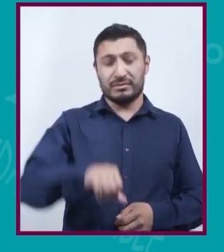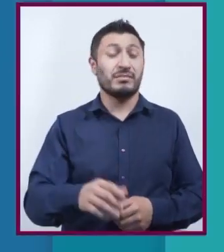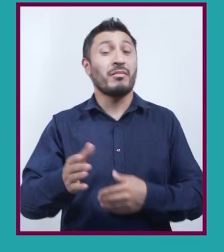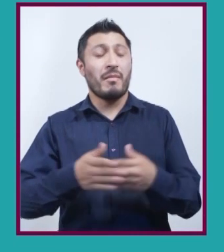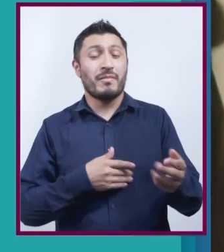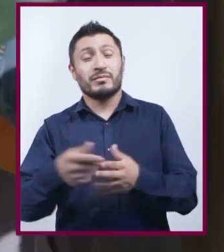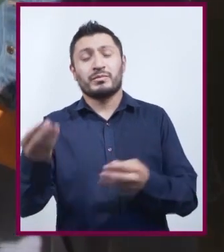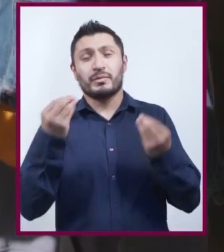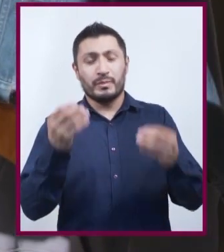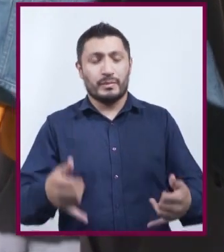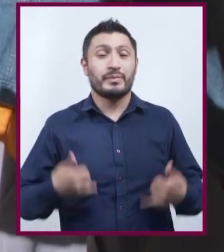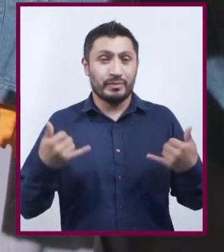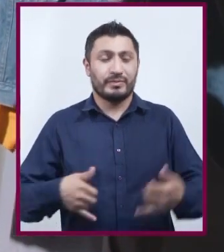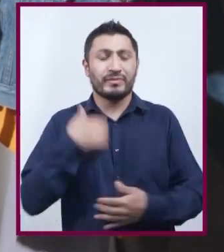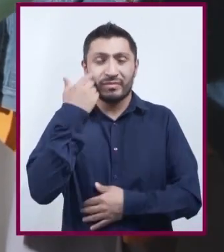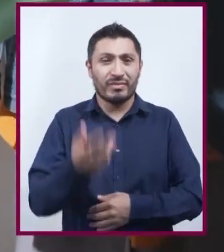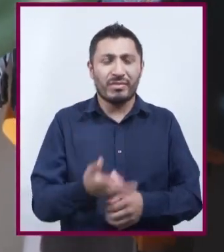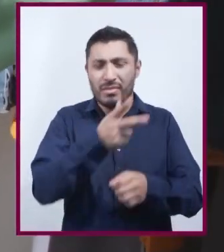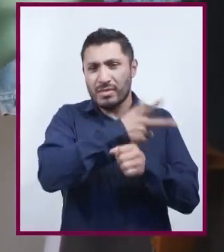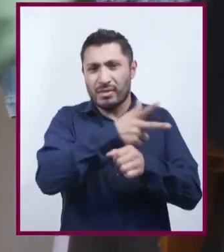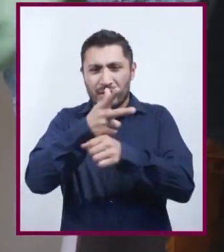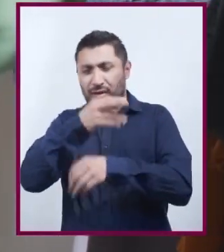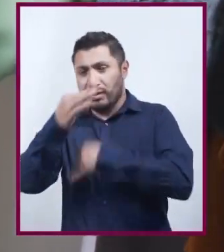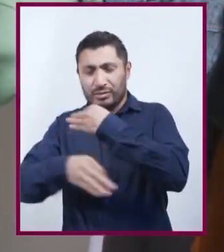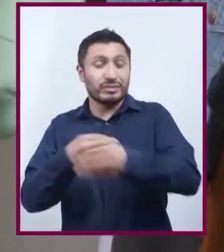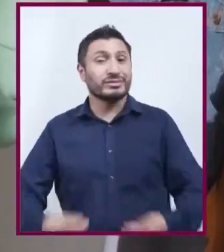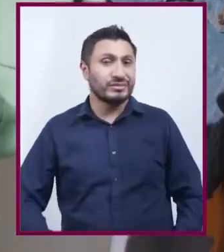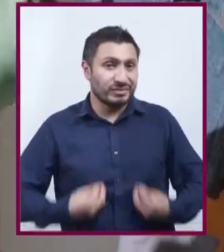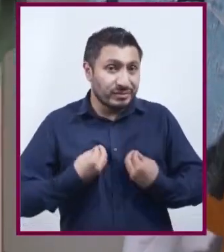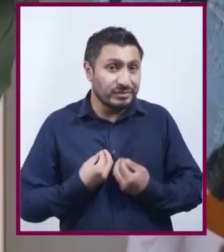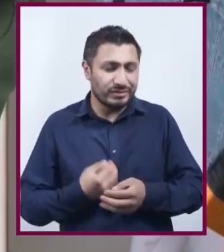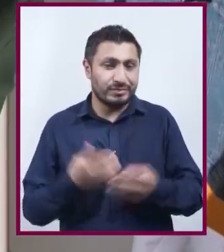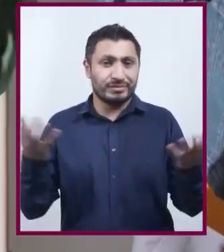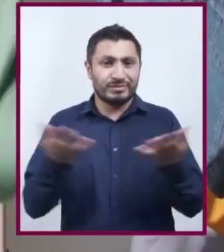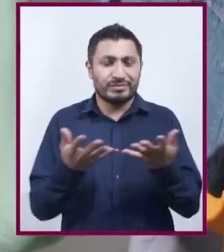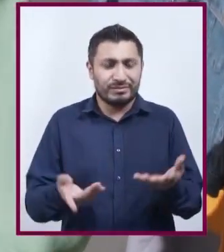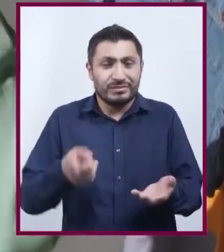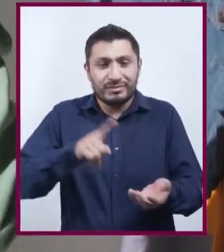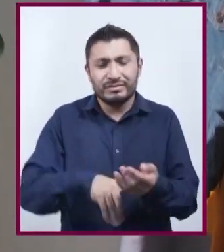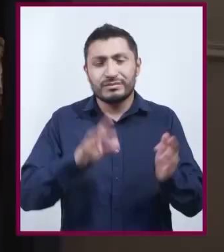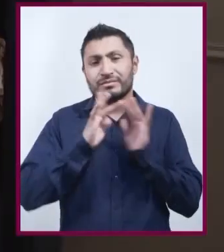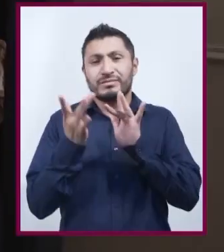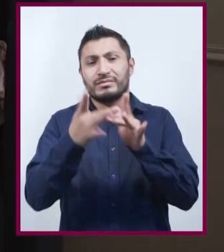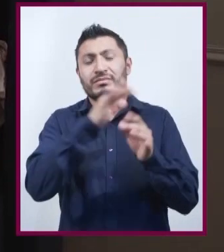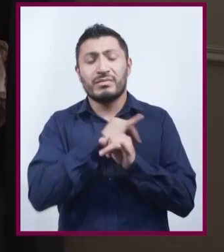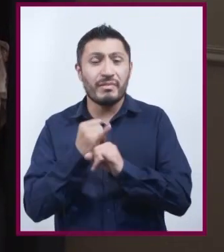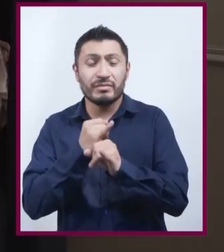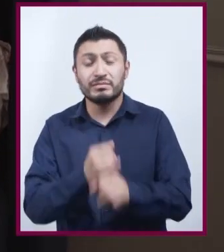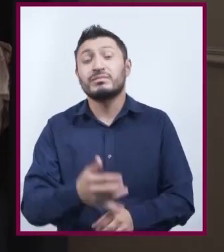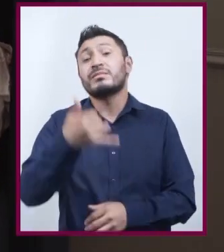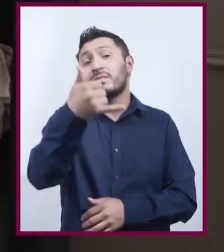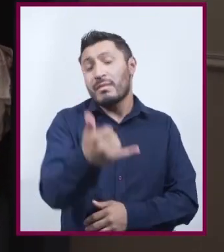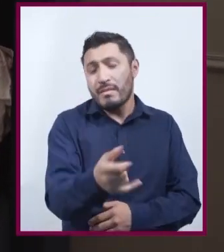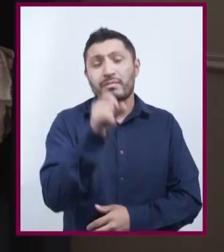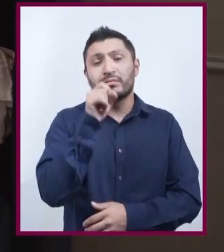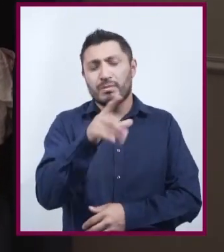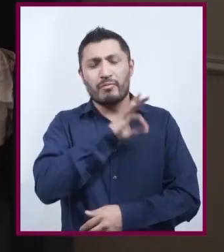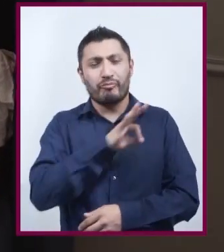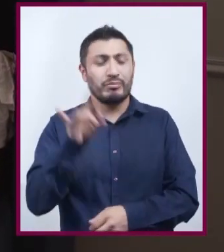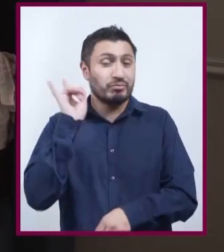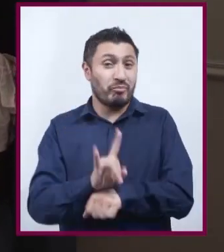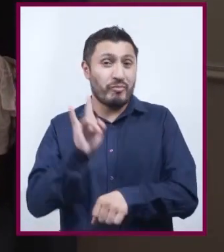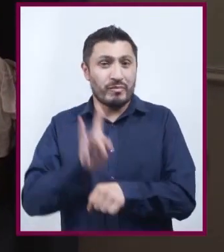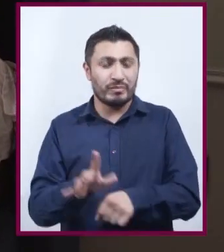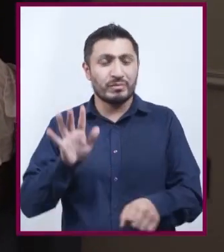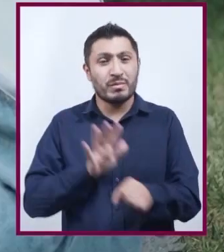años. Hoy en día la mayoría de los jóvenes queremos documentar y difundir lo que vivimos. Lo hacemos a través de las redes sociales